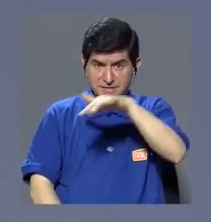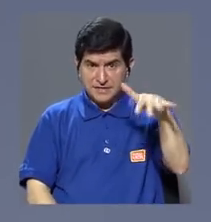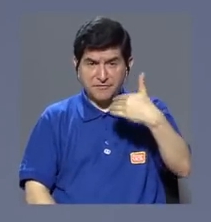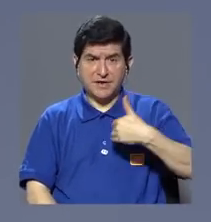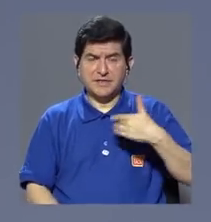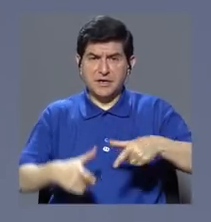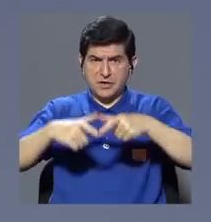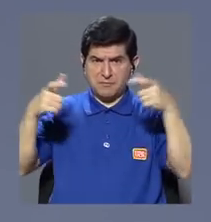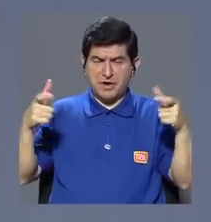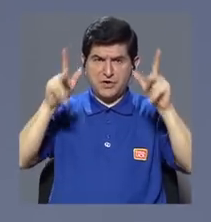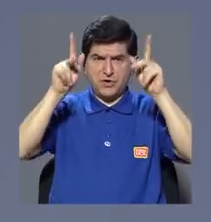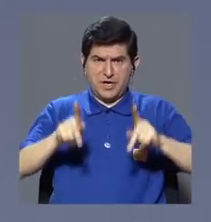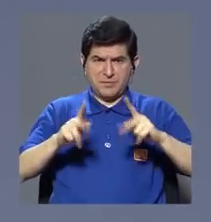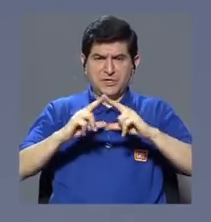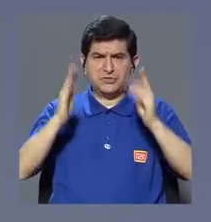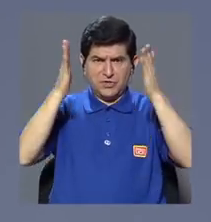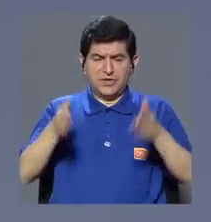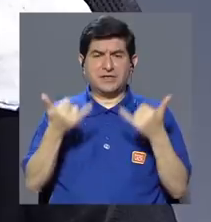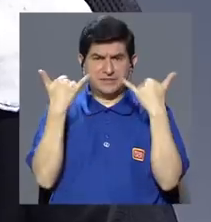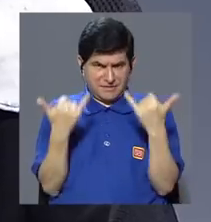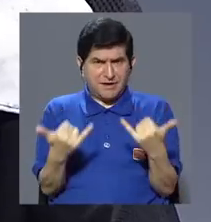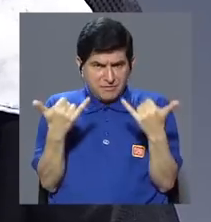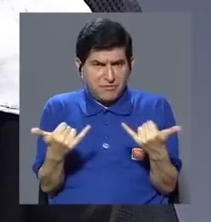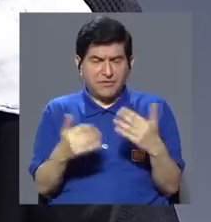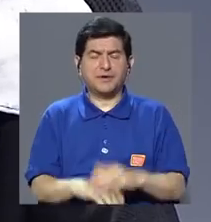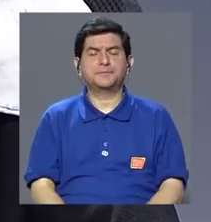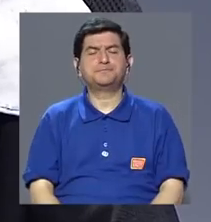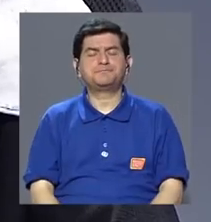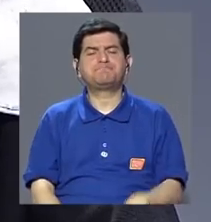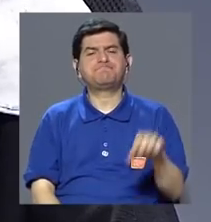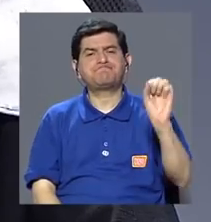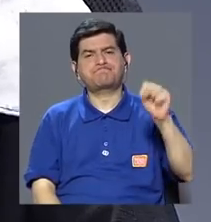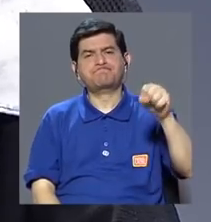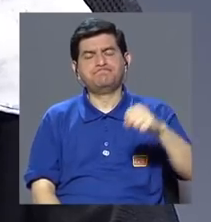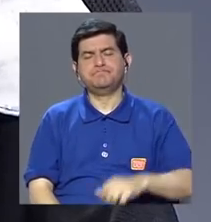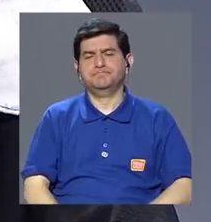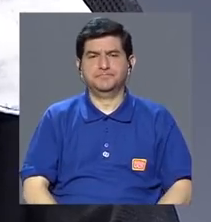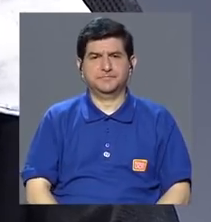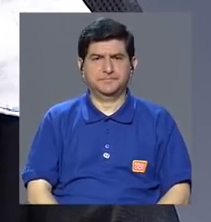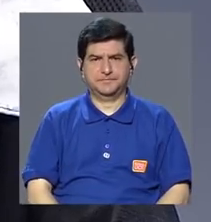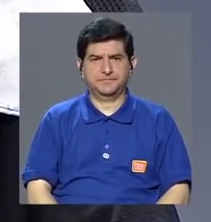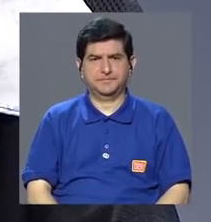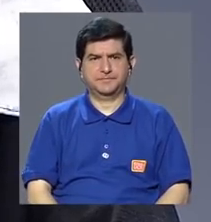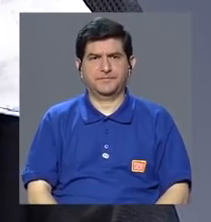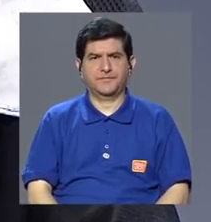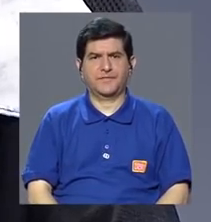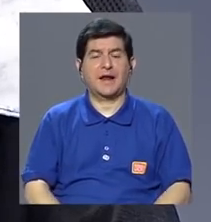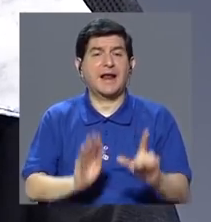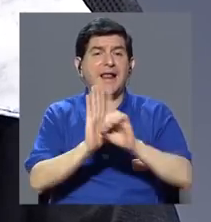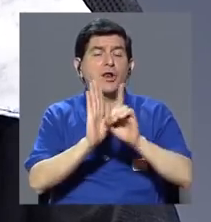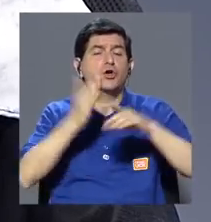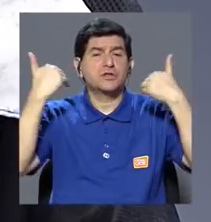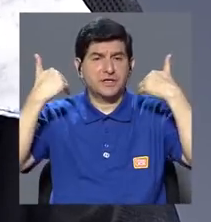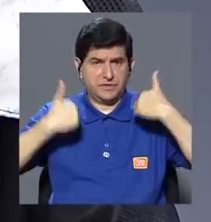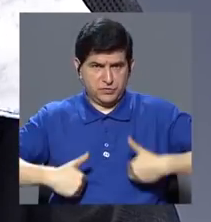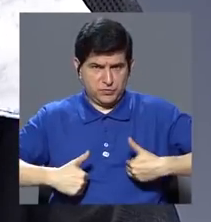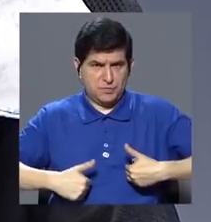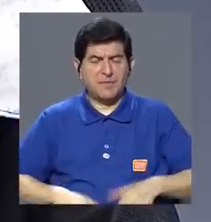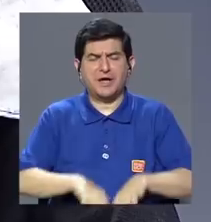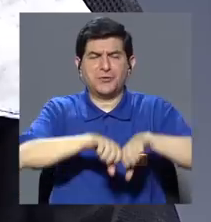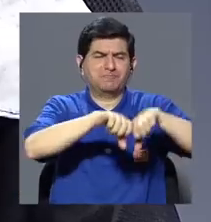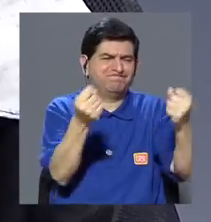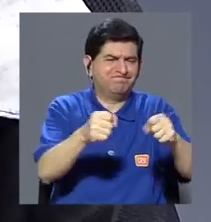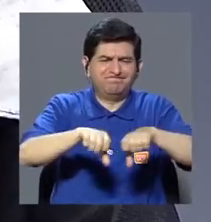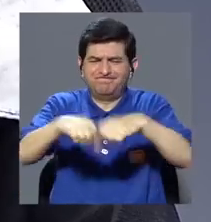que vienen la mayoría de nicaragüenses en este momento si la los derechos humanos de las personas se han